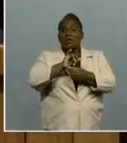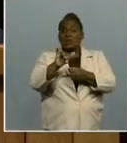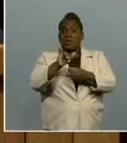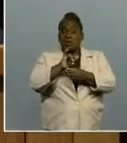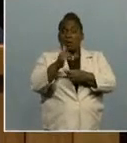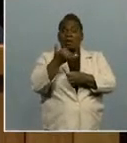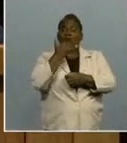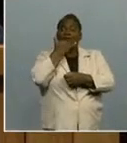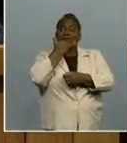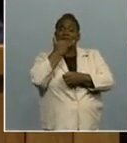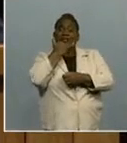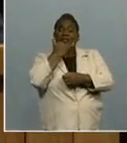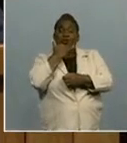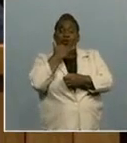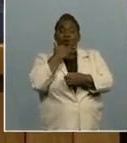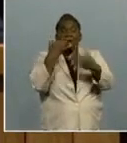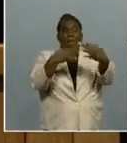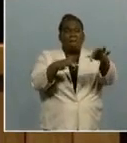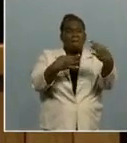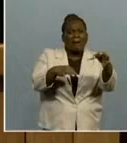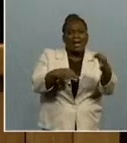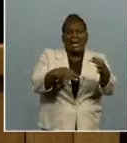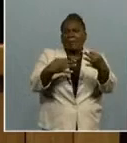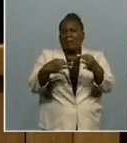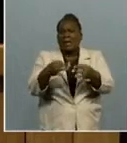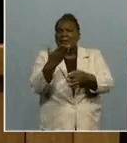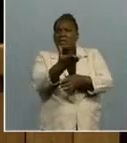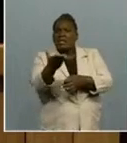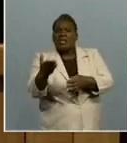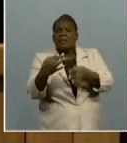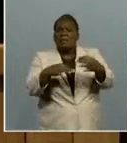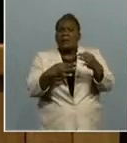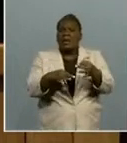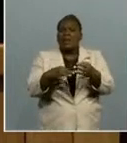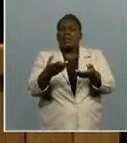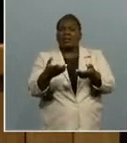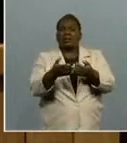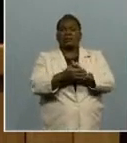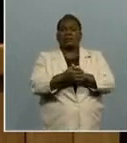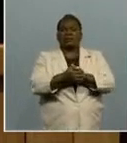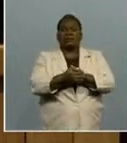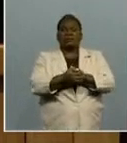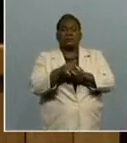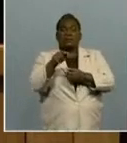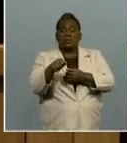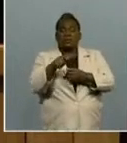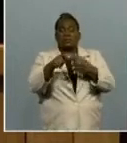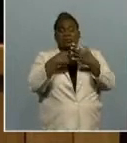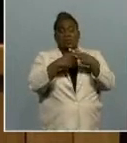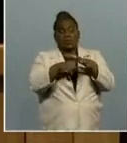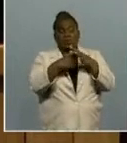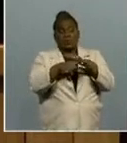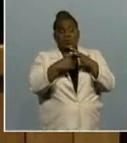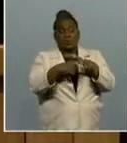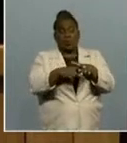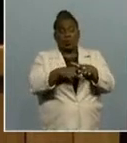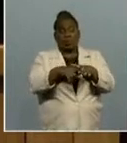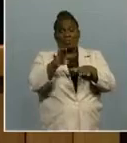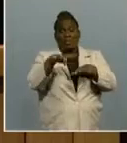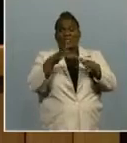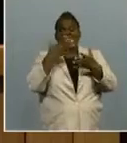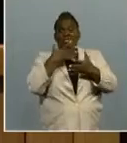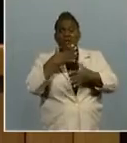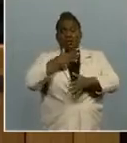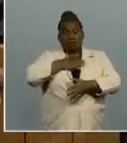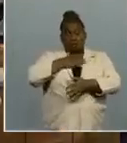y el burocratismo entre otros males que lastran nuestro desarrollo económico cuya solución depende de